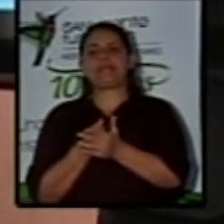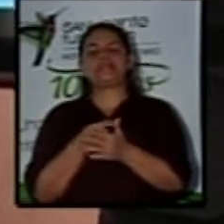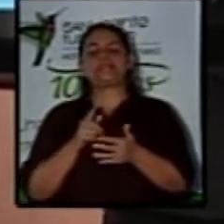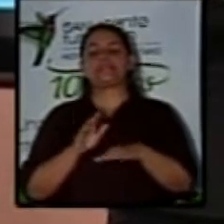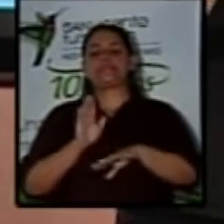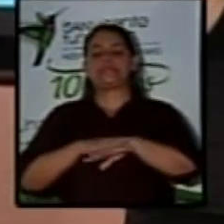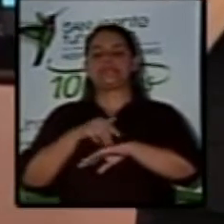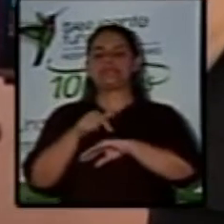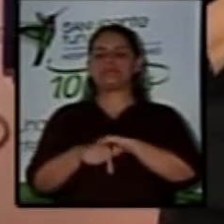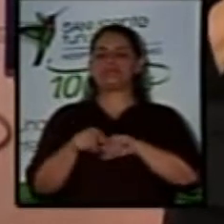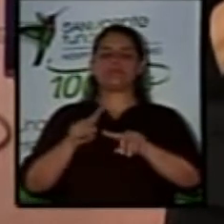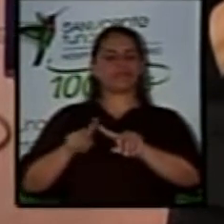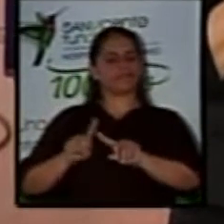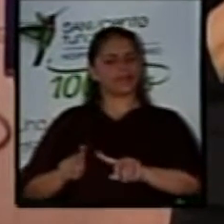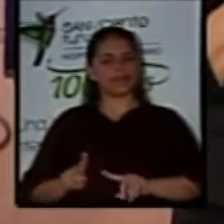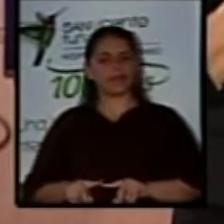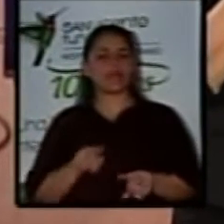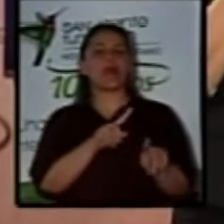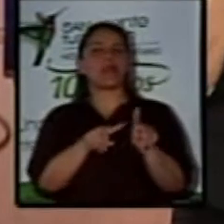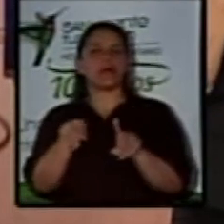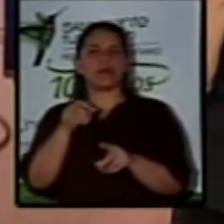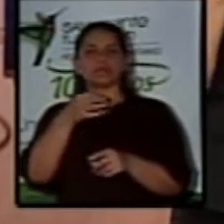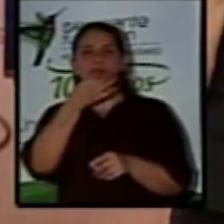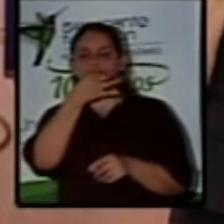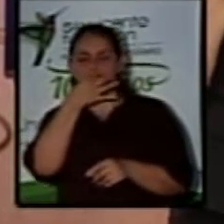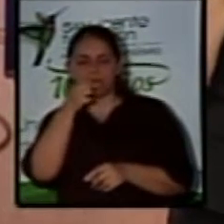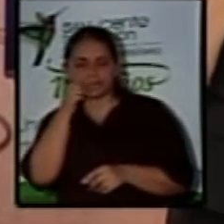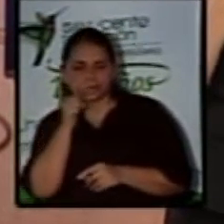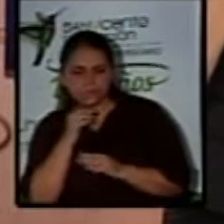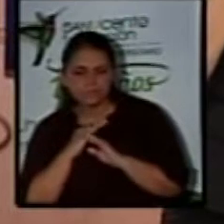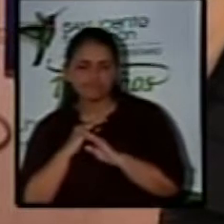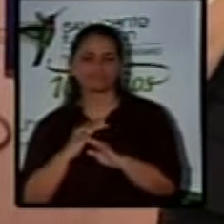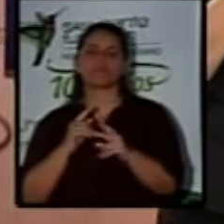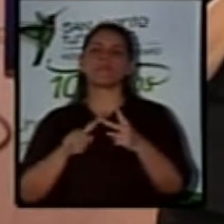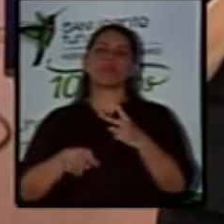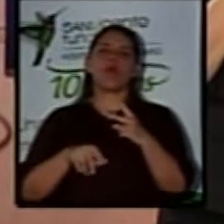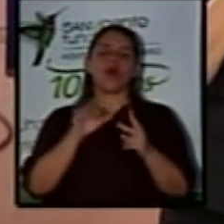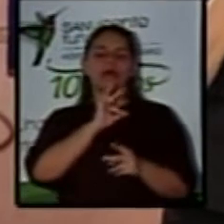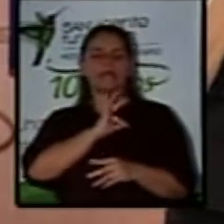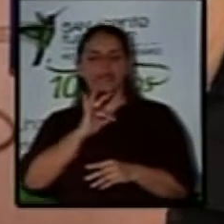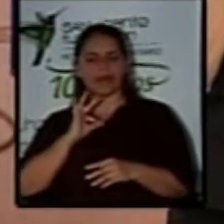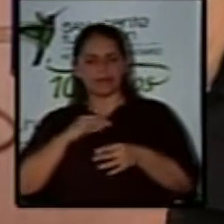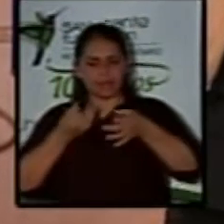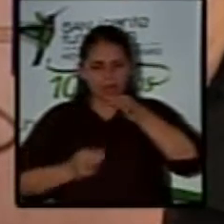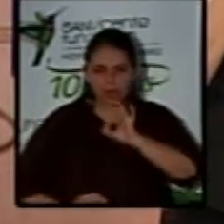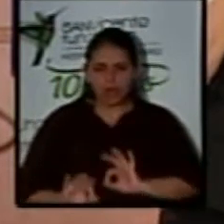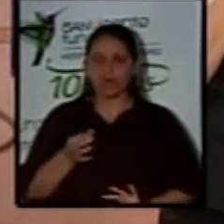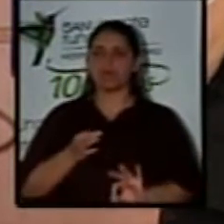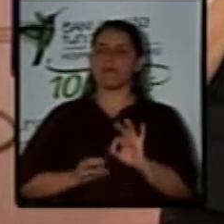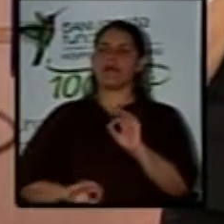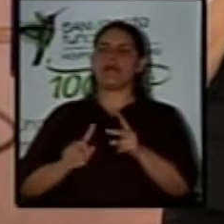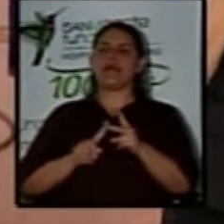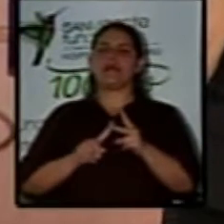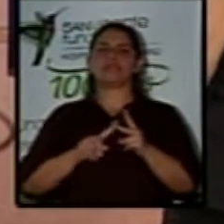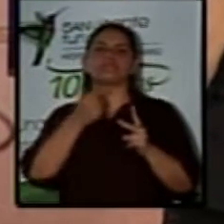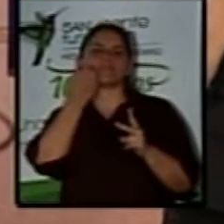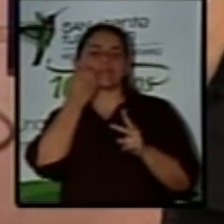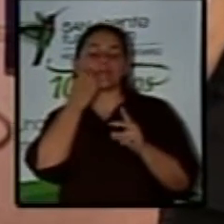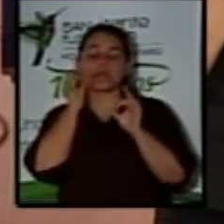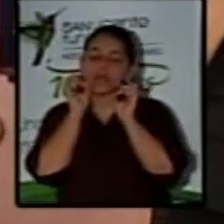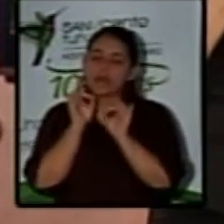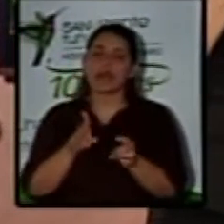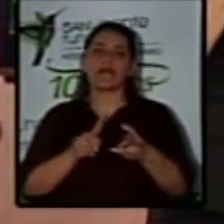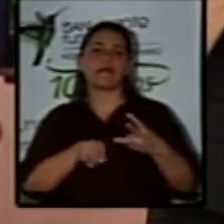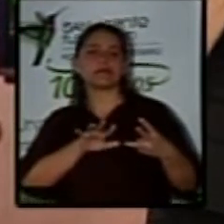tienen muchas causas, se han asociado al consumo de anticonceptivos orales, a la terapia de reemplazo hormonal, a enfermedades más graves